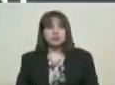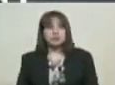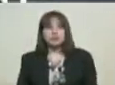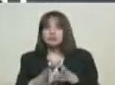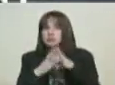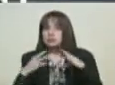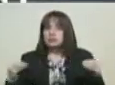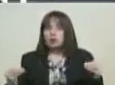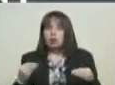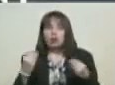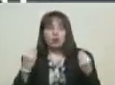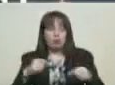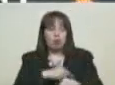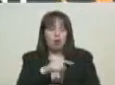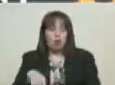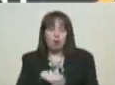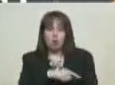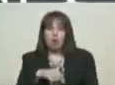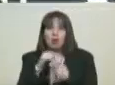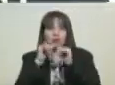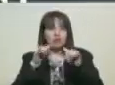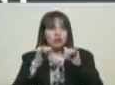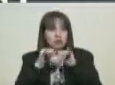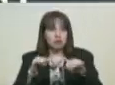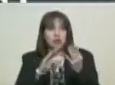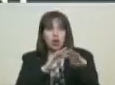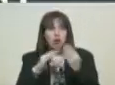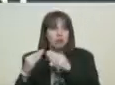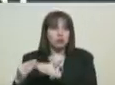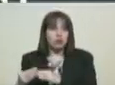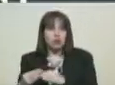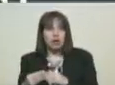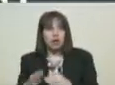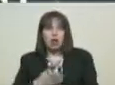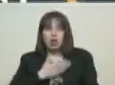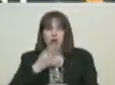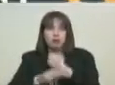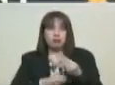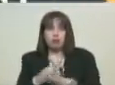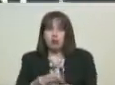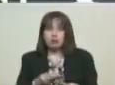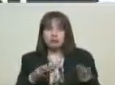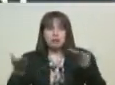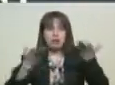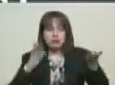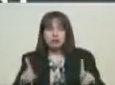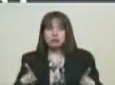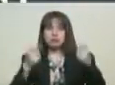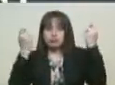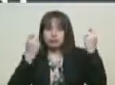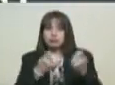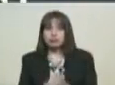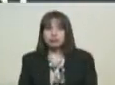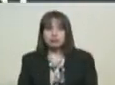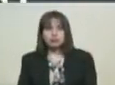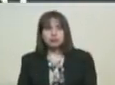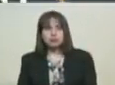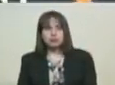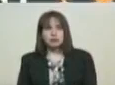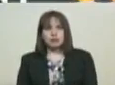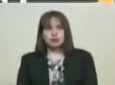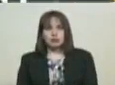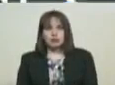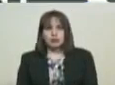sean necesarias informando a la comunidad y garantizando, pues, poder recuperar los servicios lo más rápido posible.